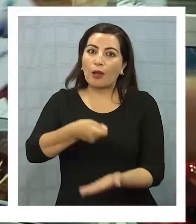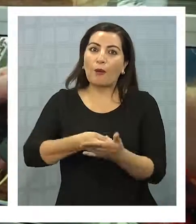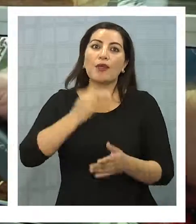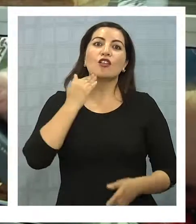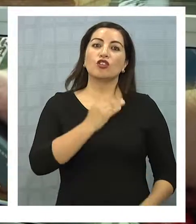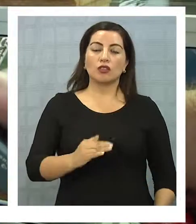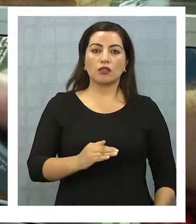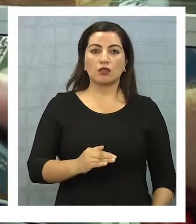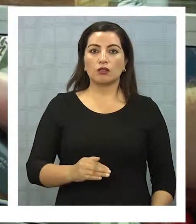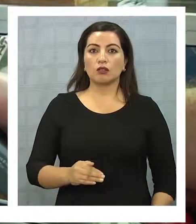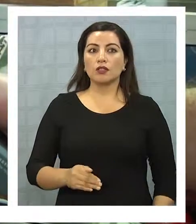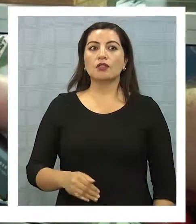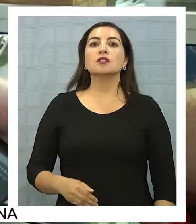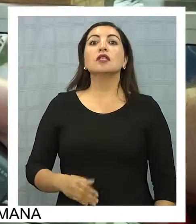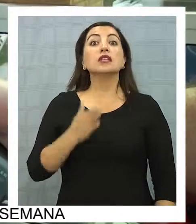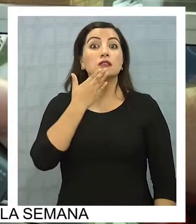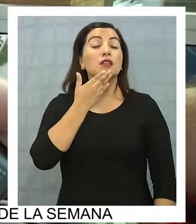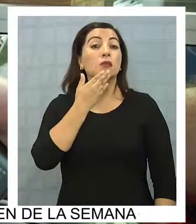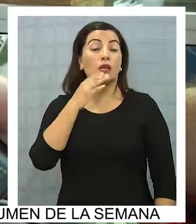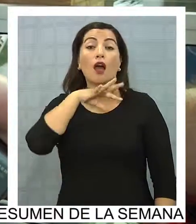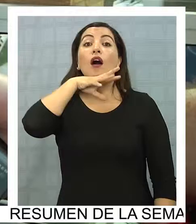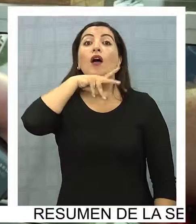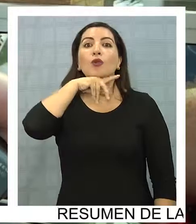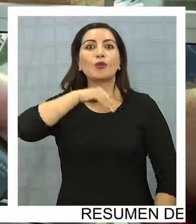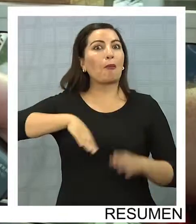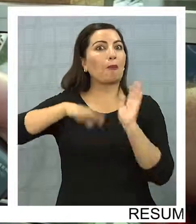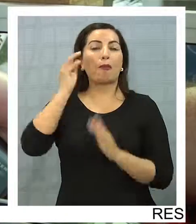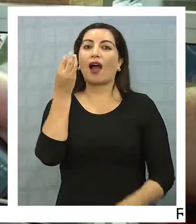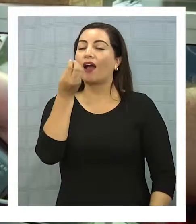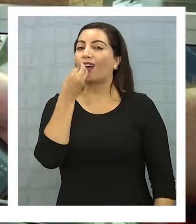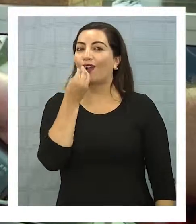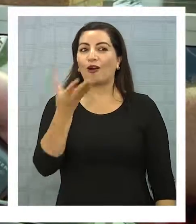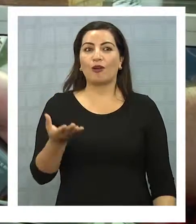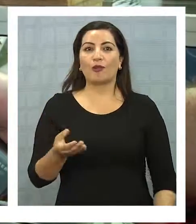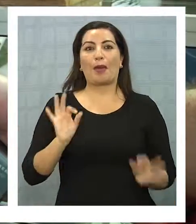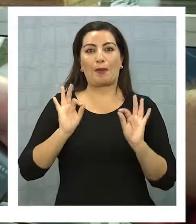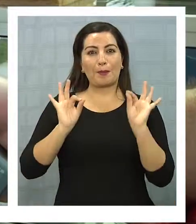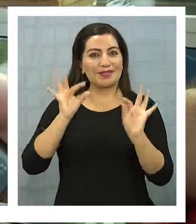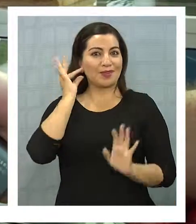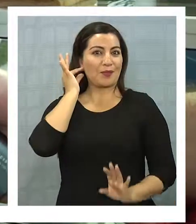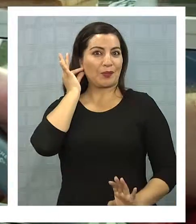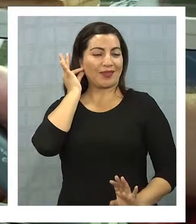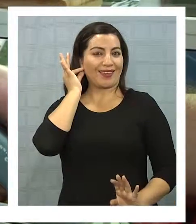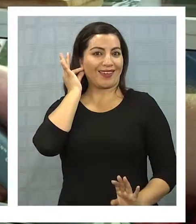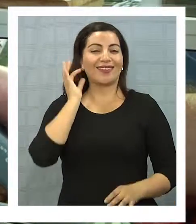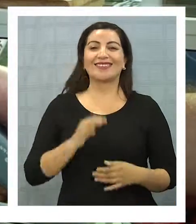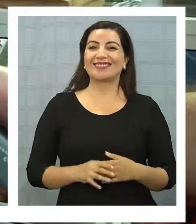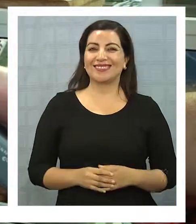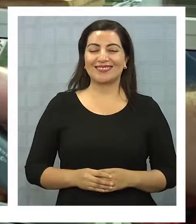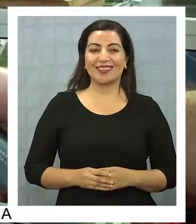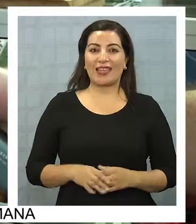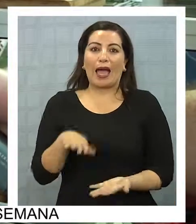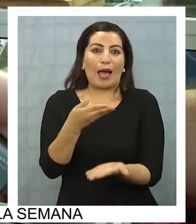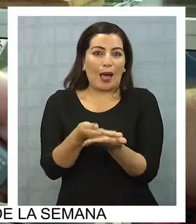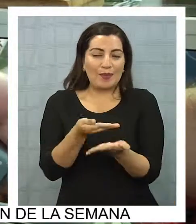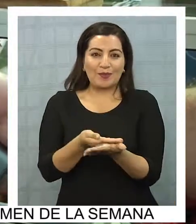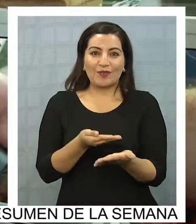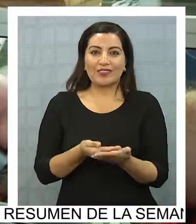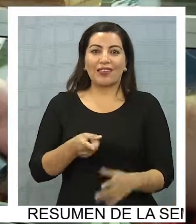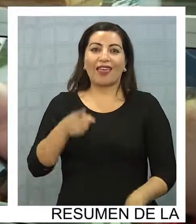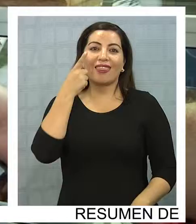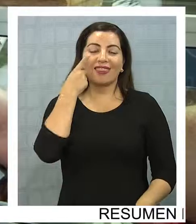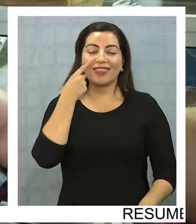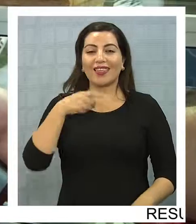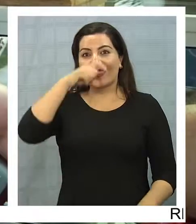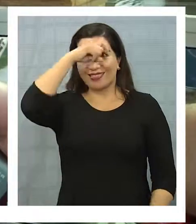adultos comen No, los adultos, los adultos son los que más comen, especialmente las mujeres Sí, ahí aprovechan en este día de